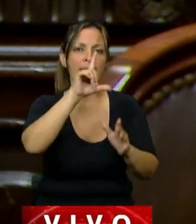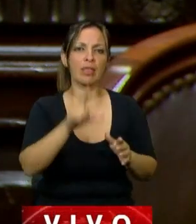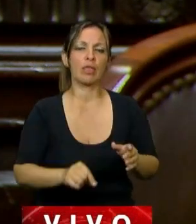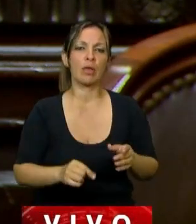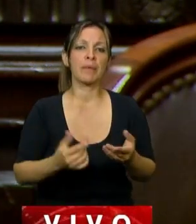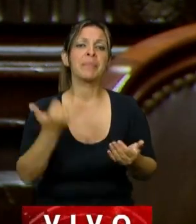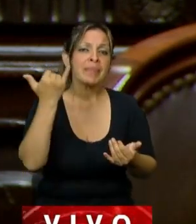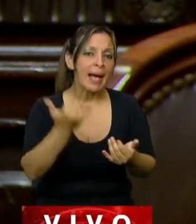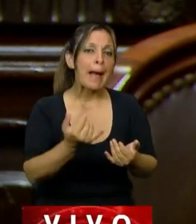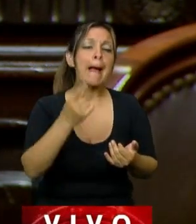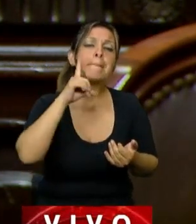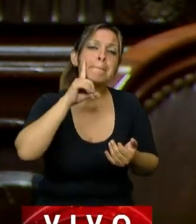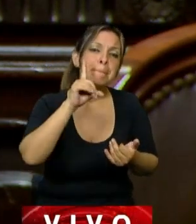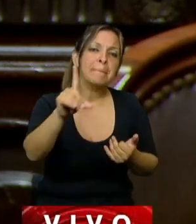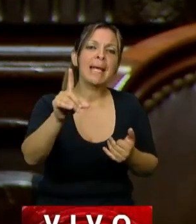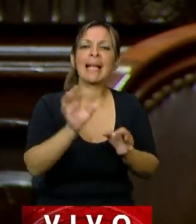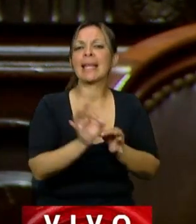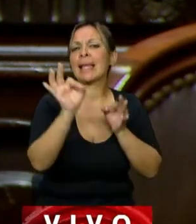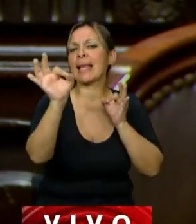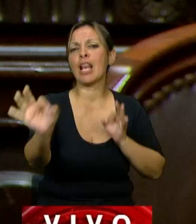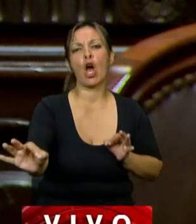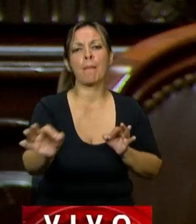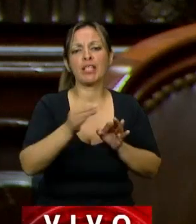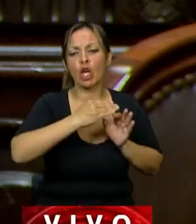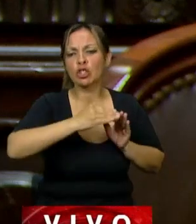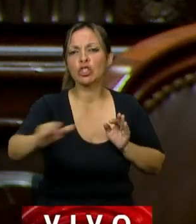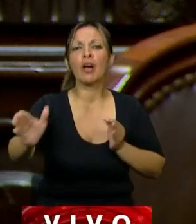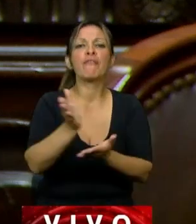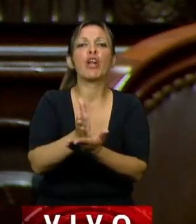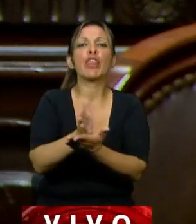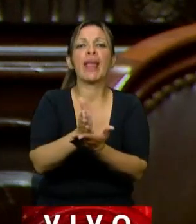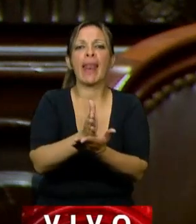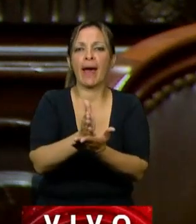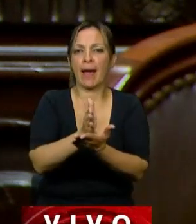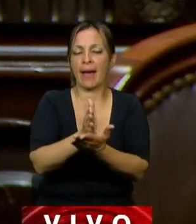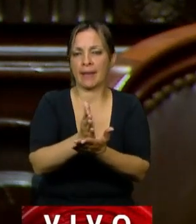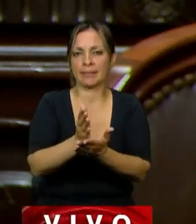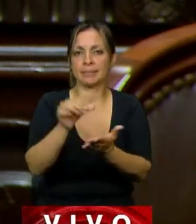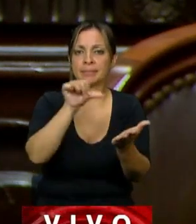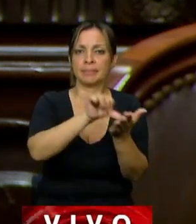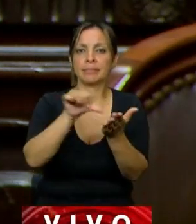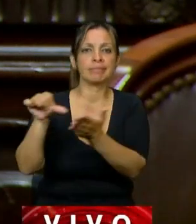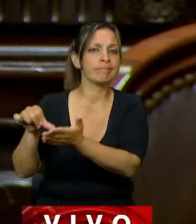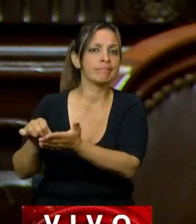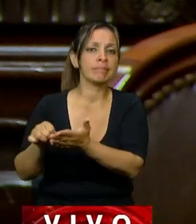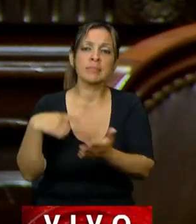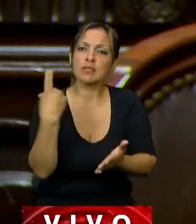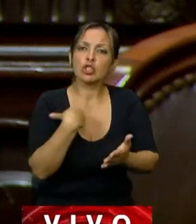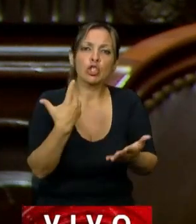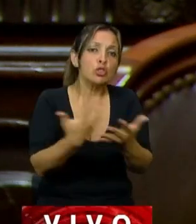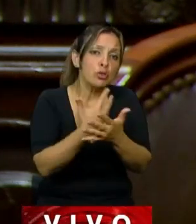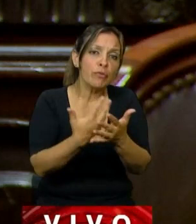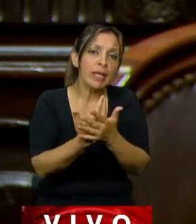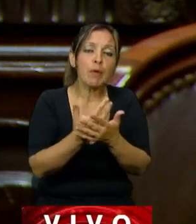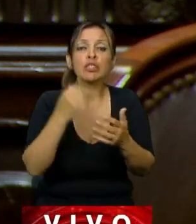más de 1.000 kilómetros de frontera internacional. Sufrimos los vaivenes de la economía, tanto